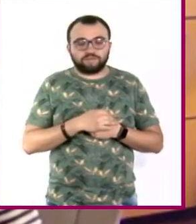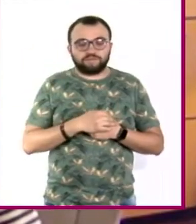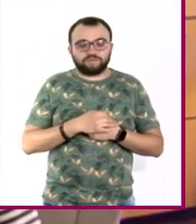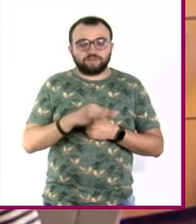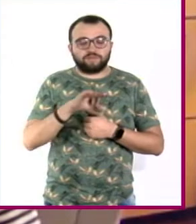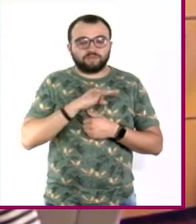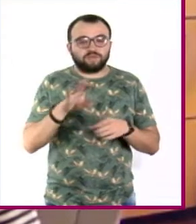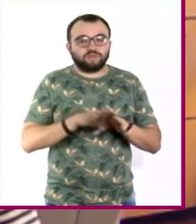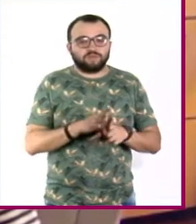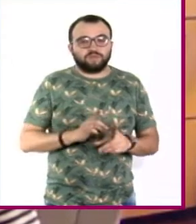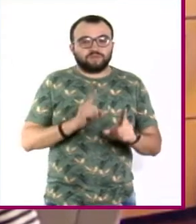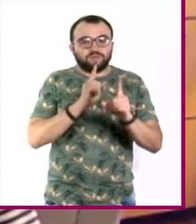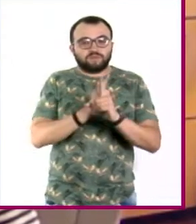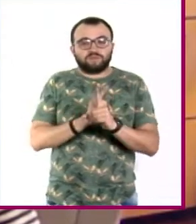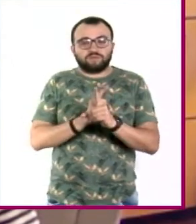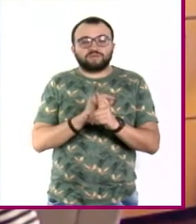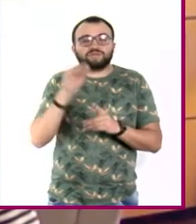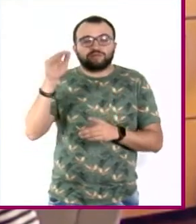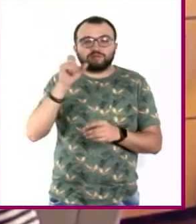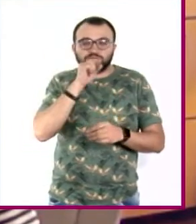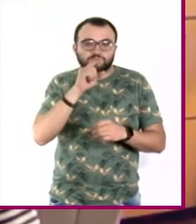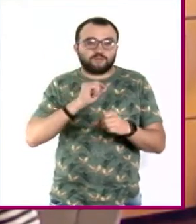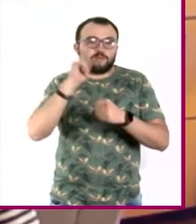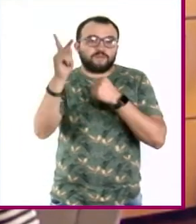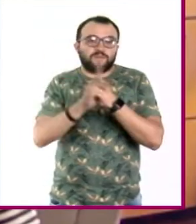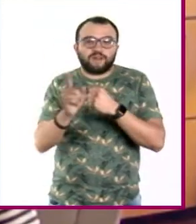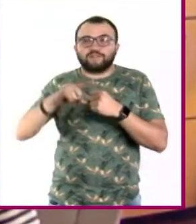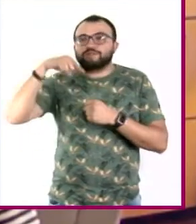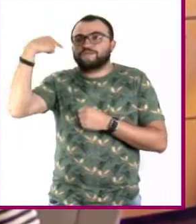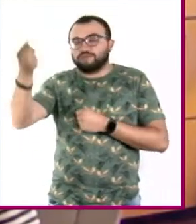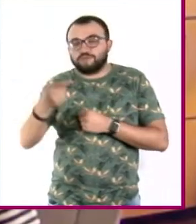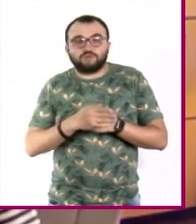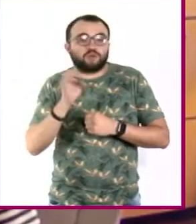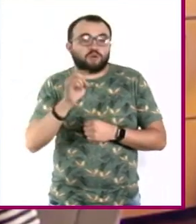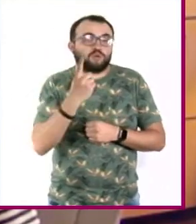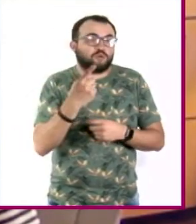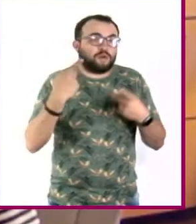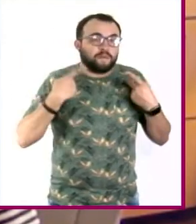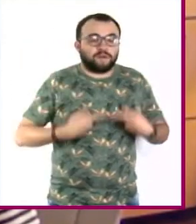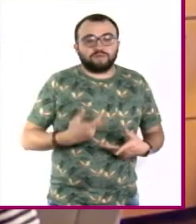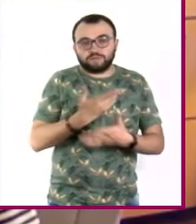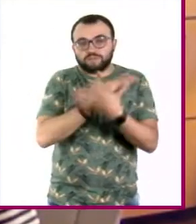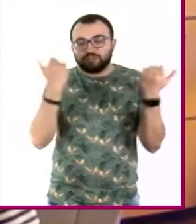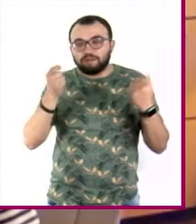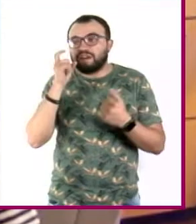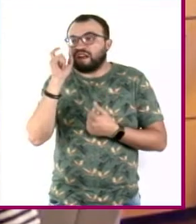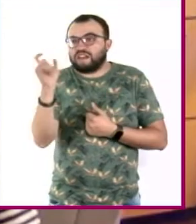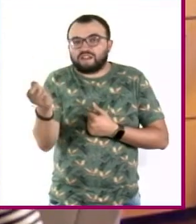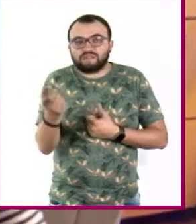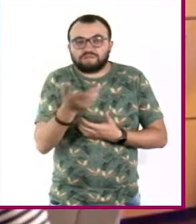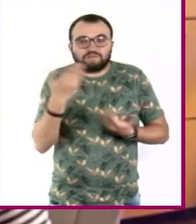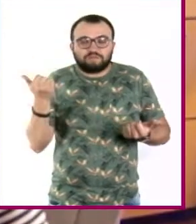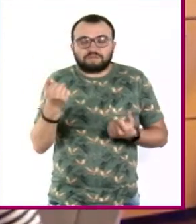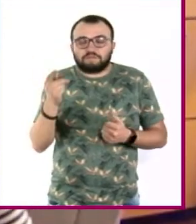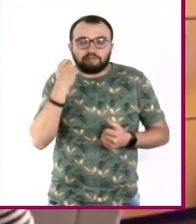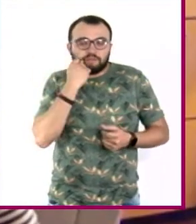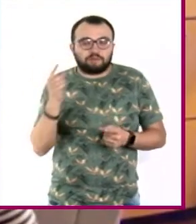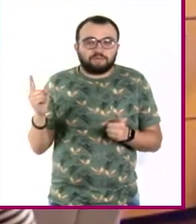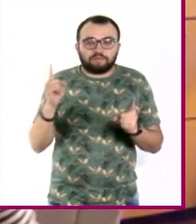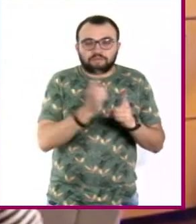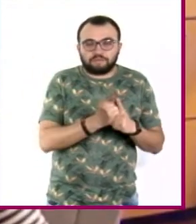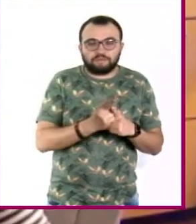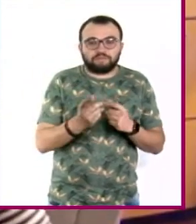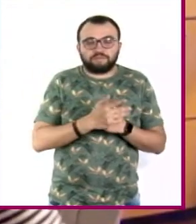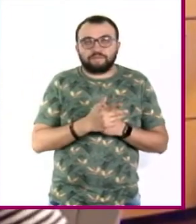tener interacción con un joven en otro país o una persona que no saben realmente quién es. Entonces hay una